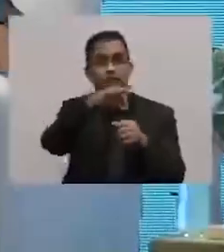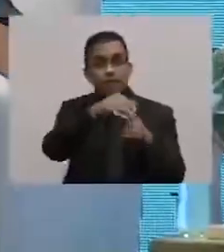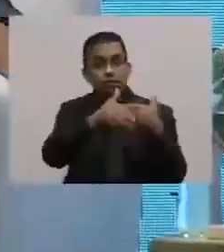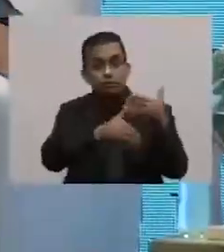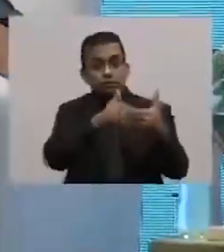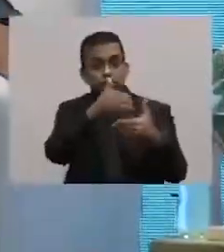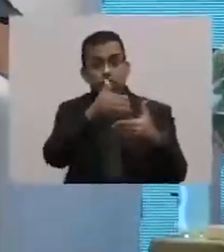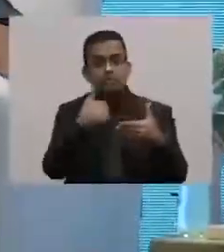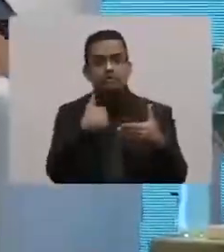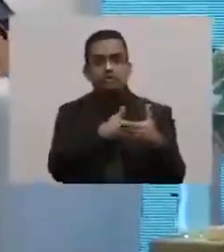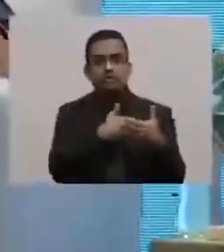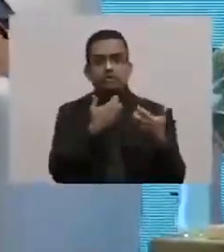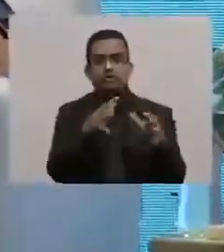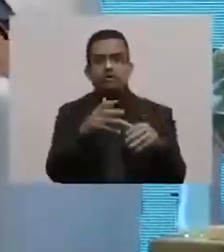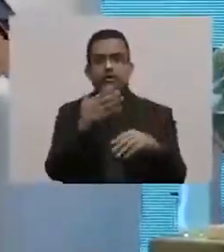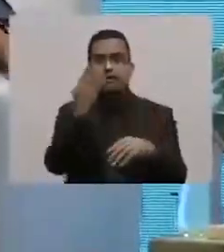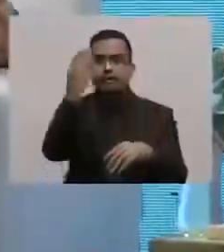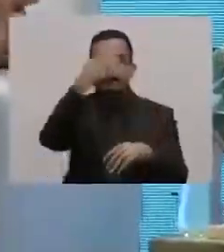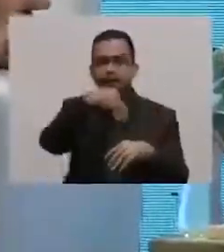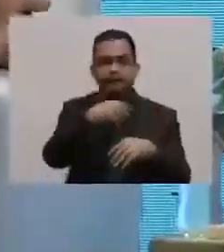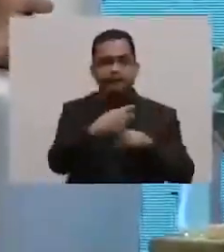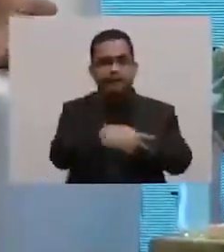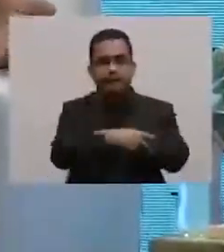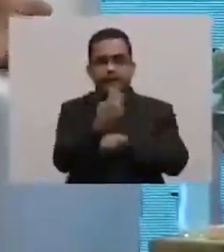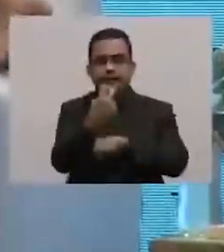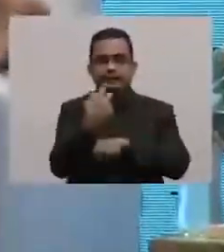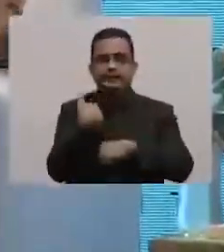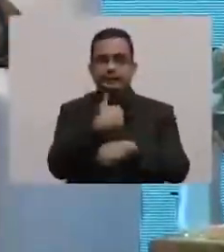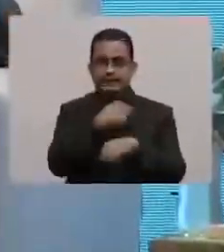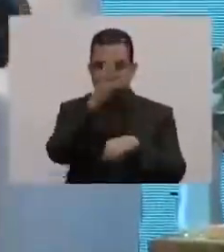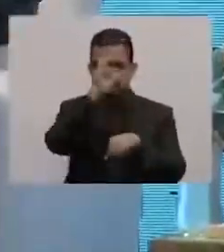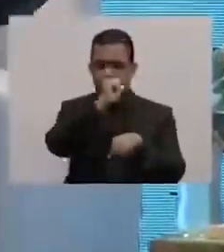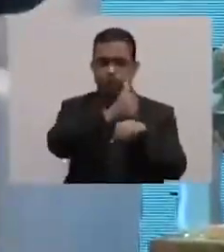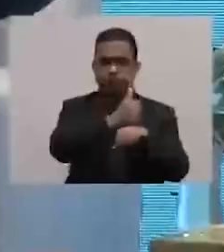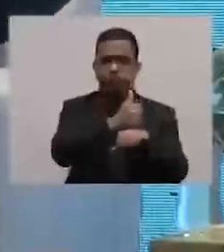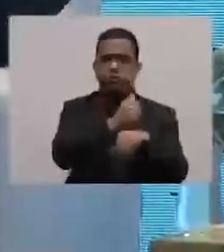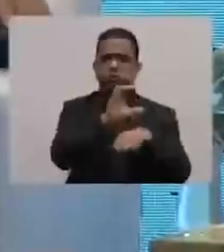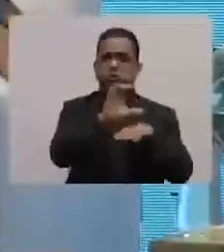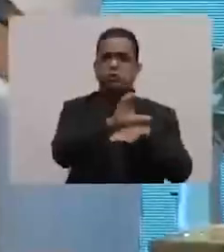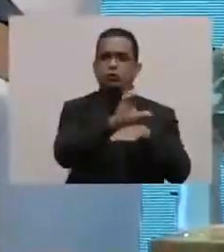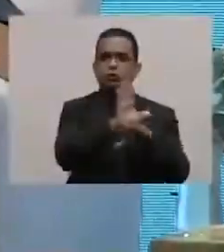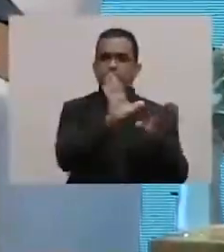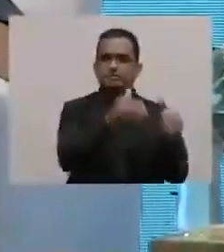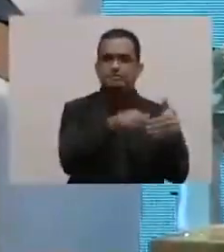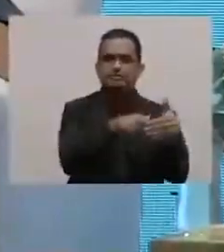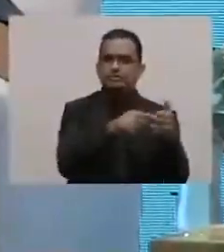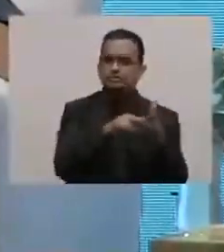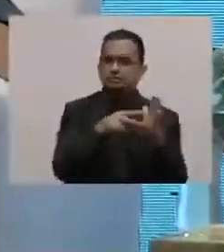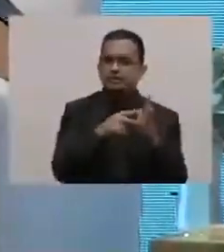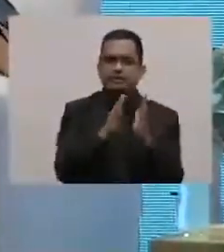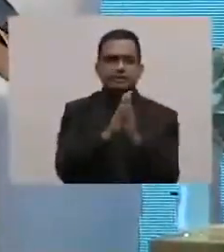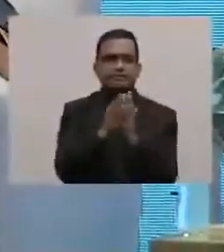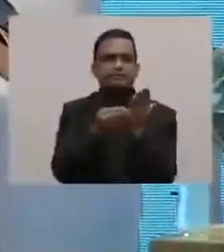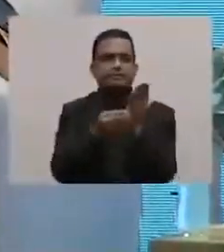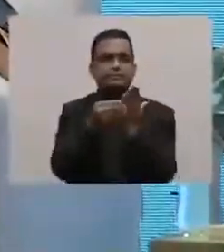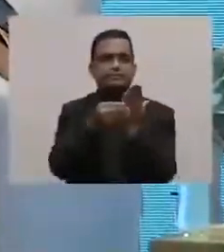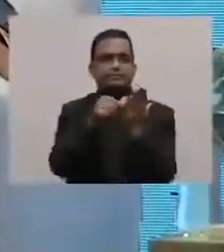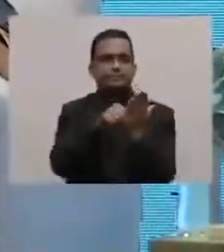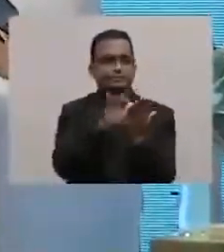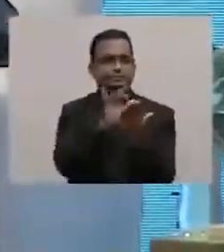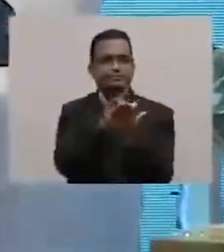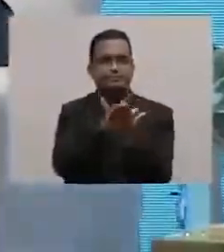cultura dominicana. Ese centro de cómputo consistía en una libreta columnar, una maquinita de